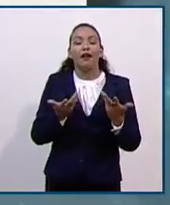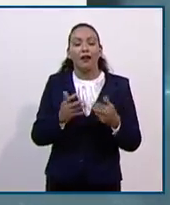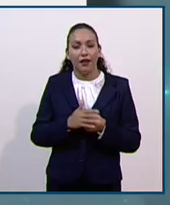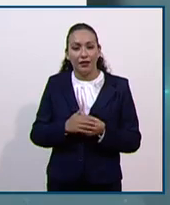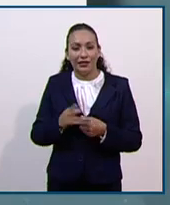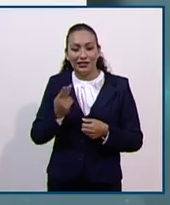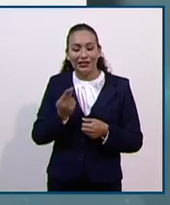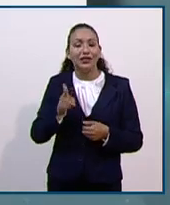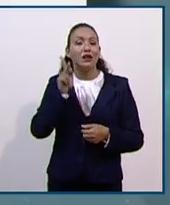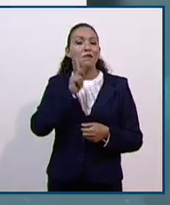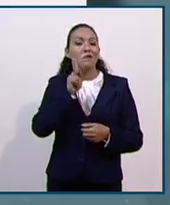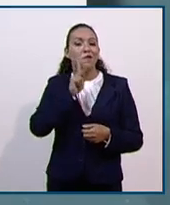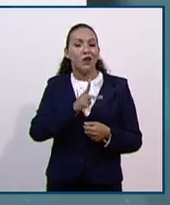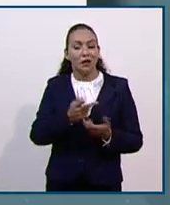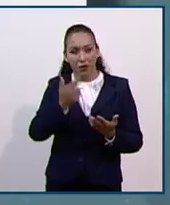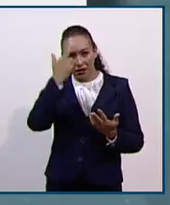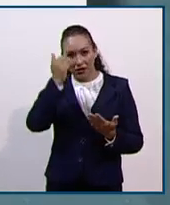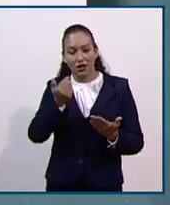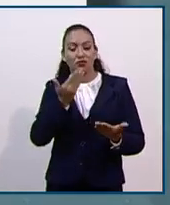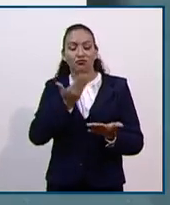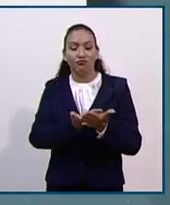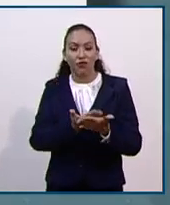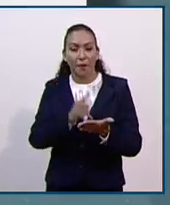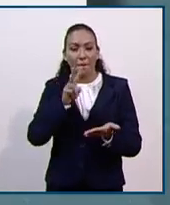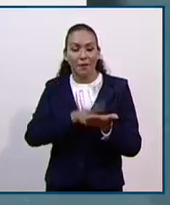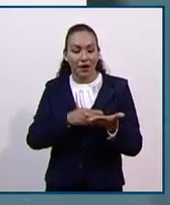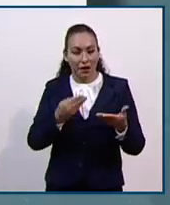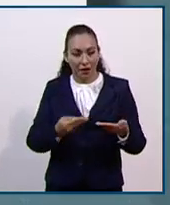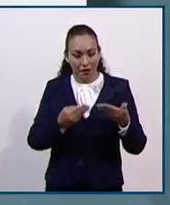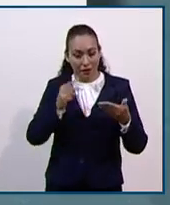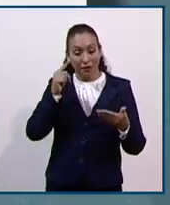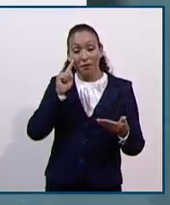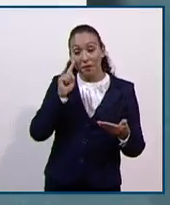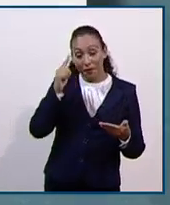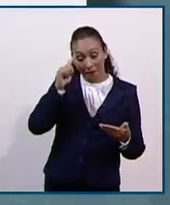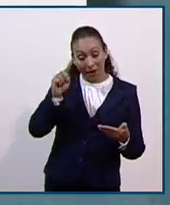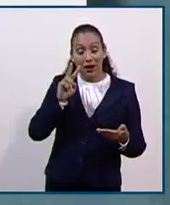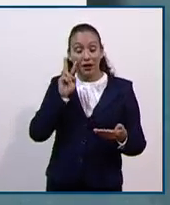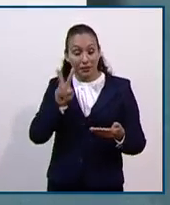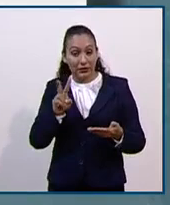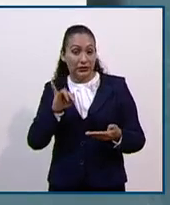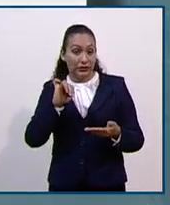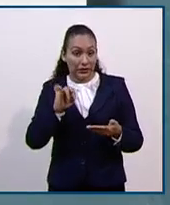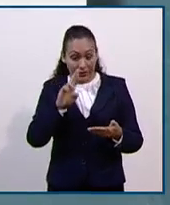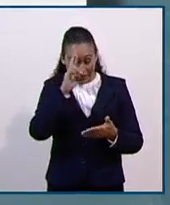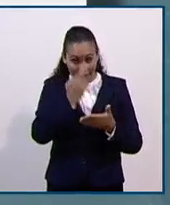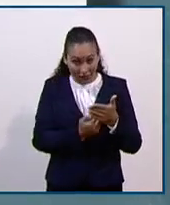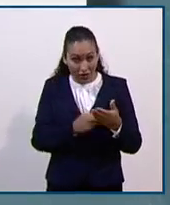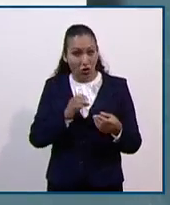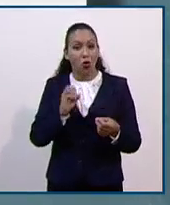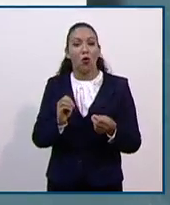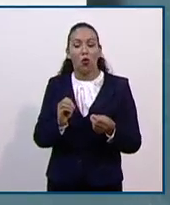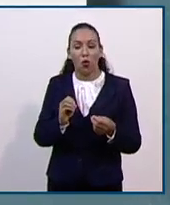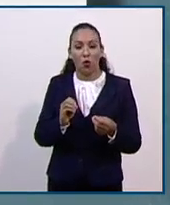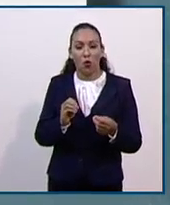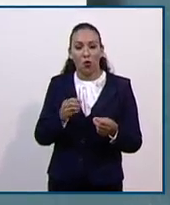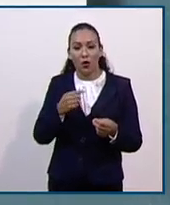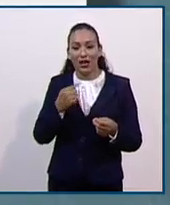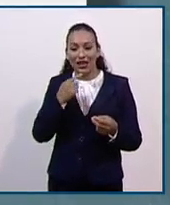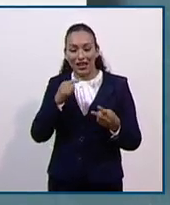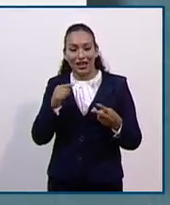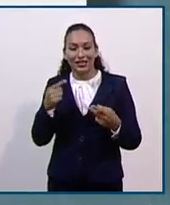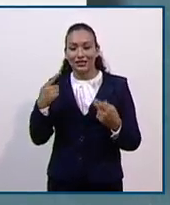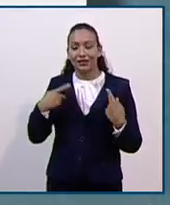elementos probatorios o de indicios para determinar tanto la existencia de la falta como la presunta responsabilidad de los